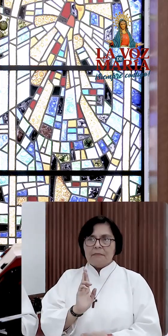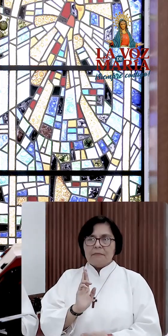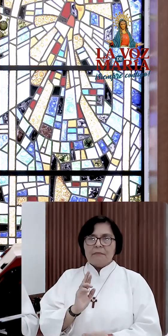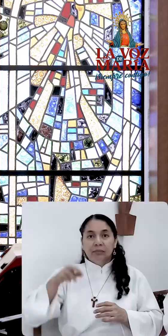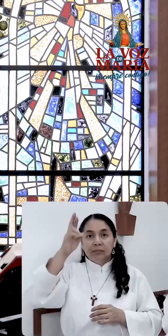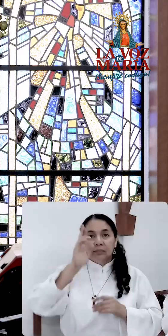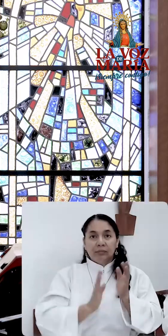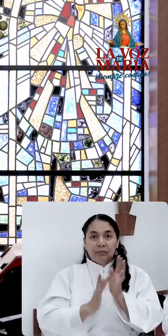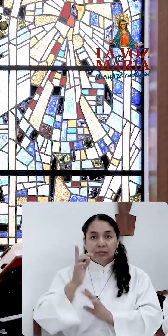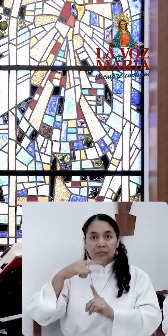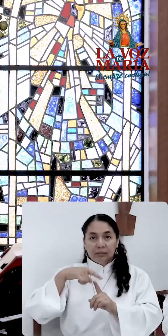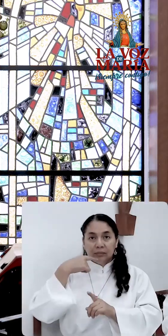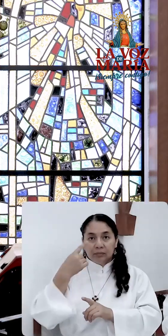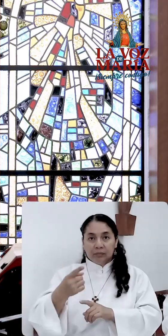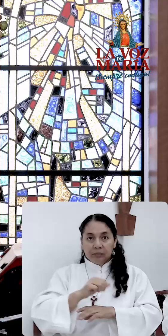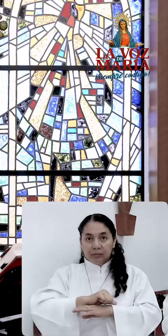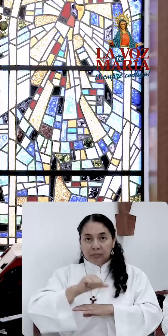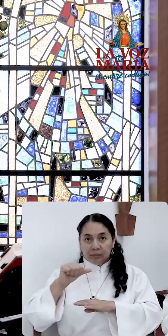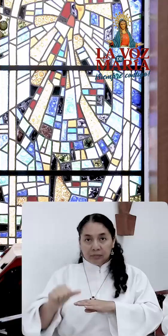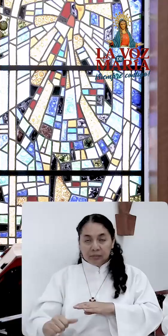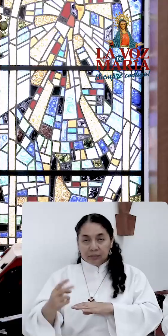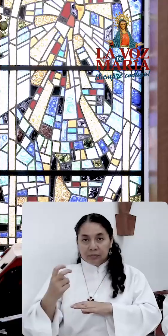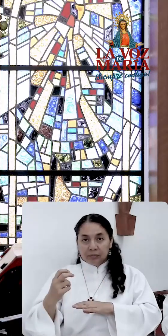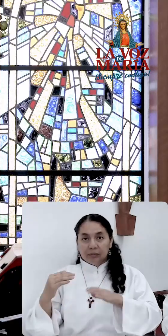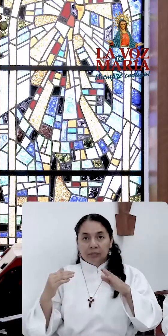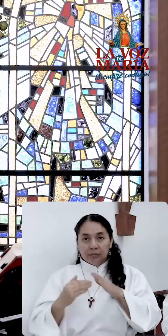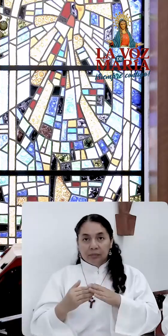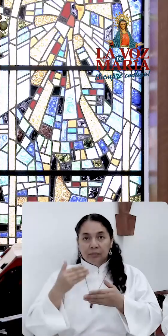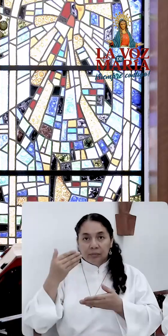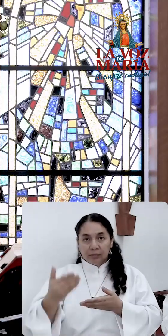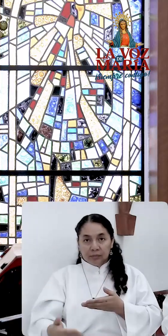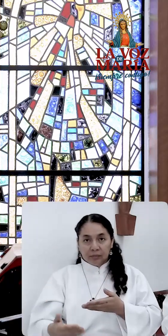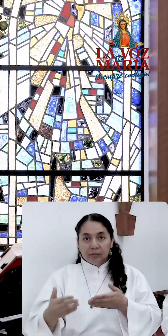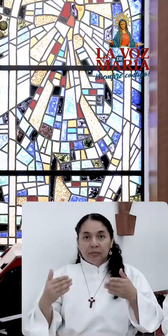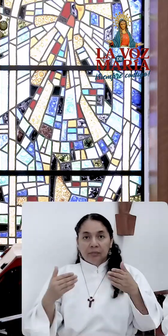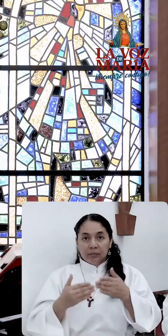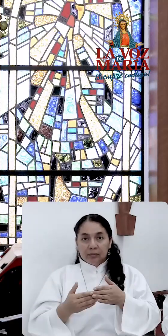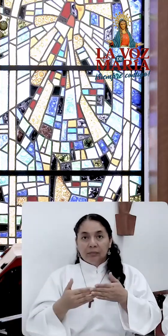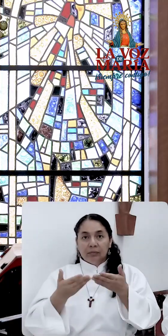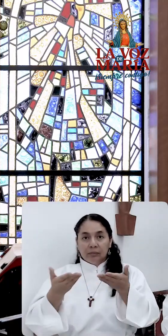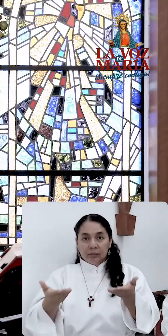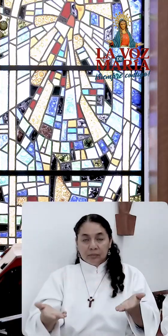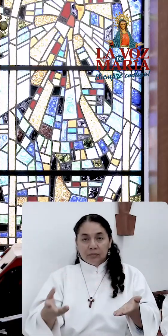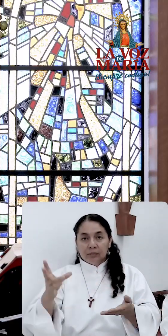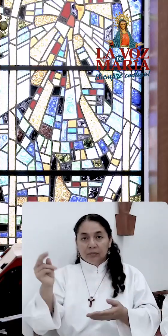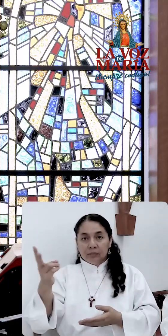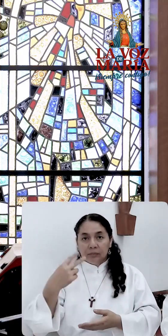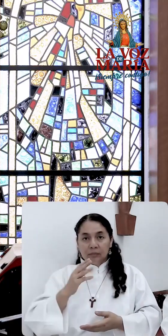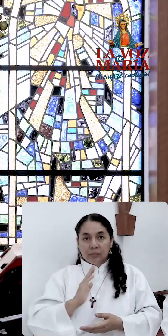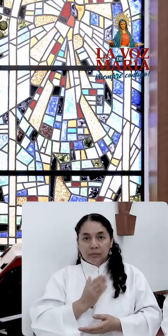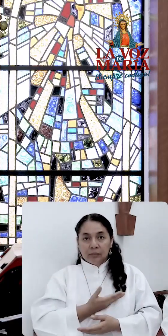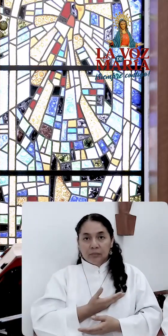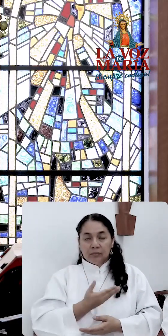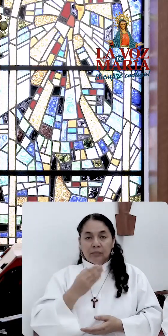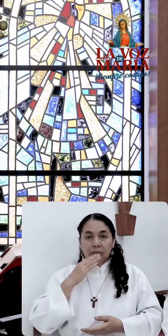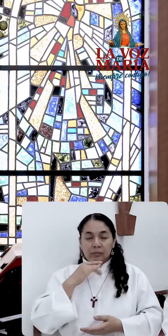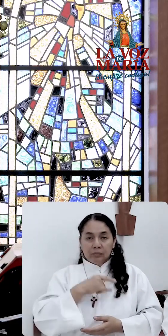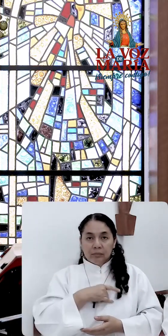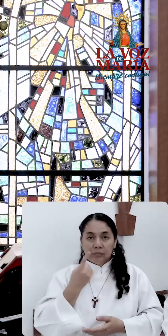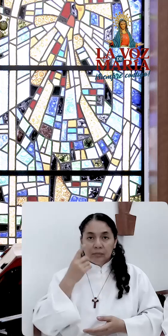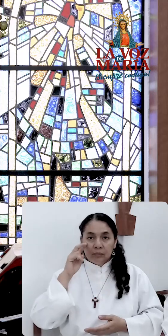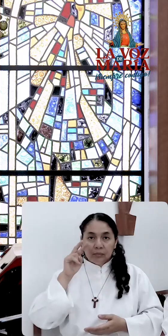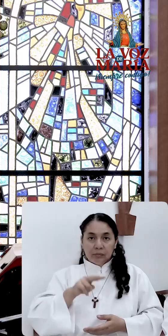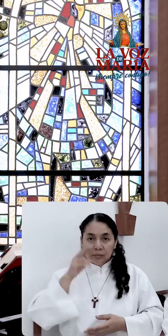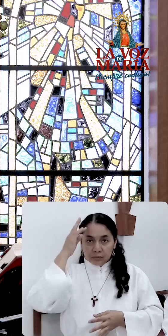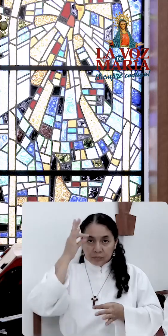Señor. Señor Jesucristo, que dijiste a tus apóstoles: la paz les dejo, mi paz les doy. Tengas en cuenta